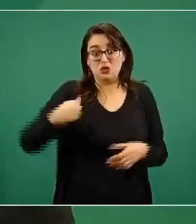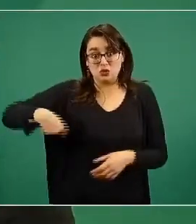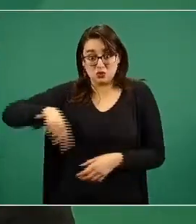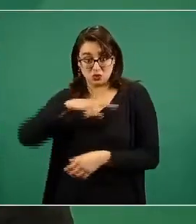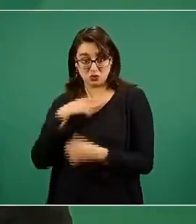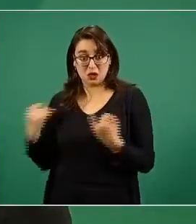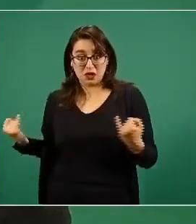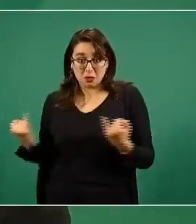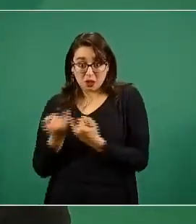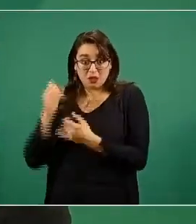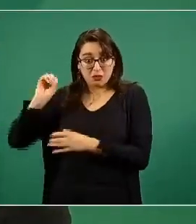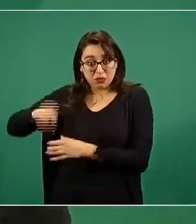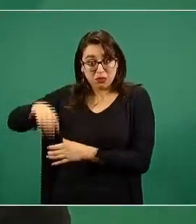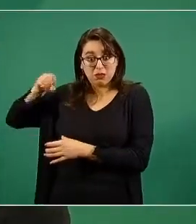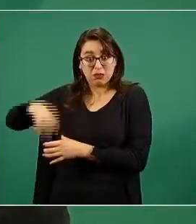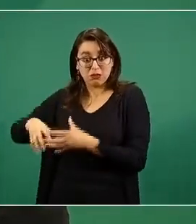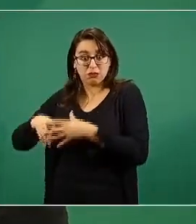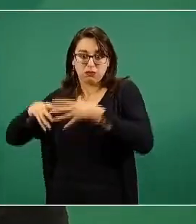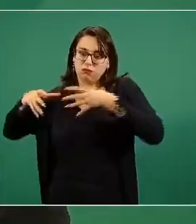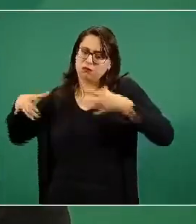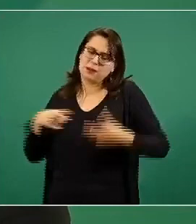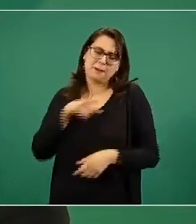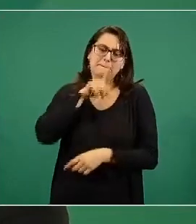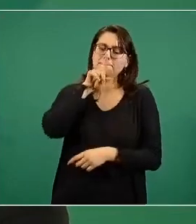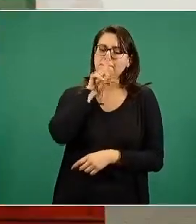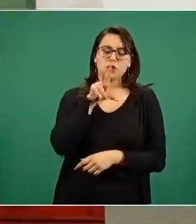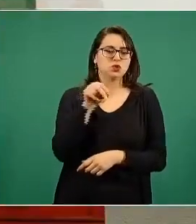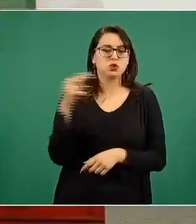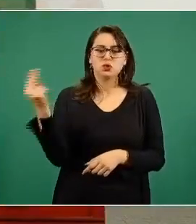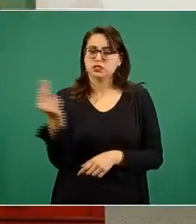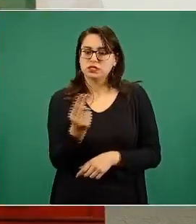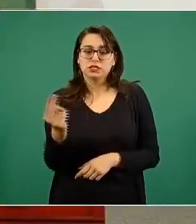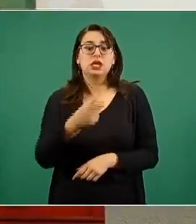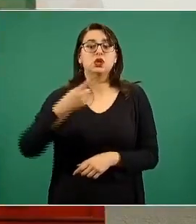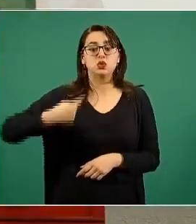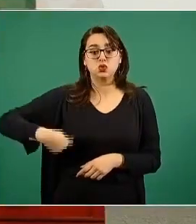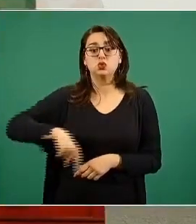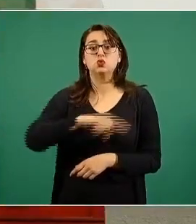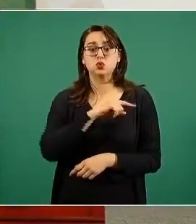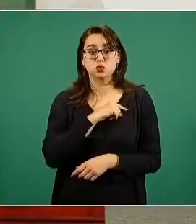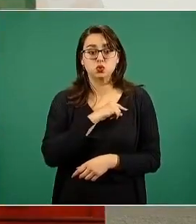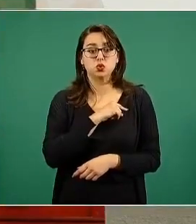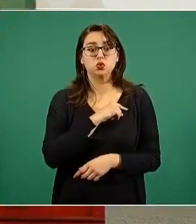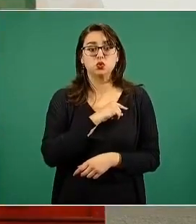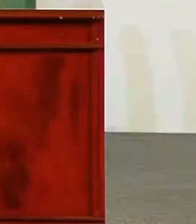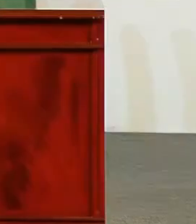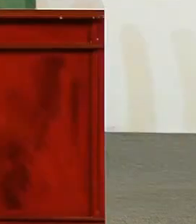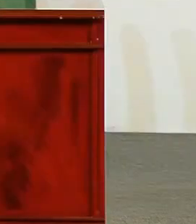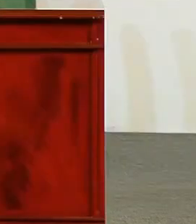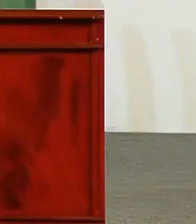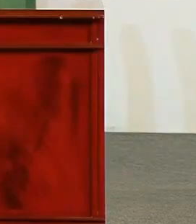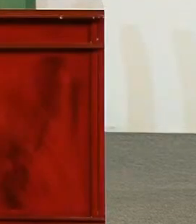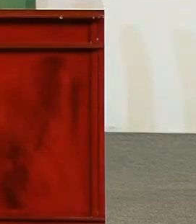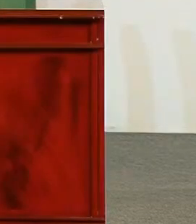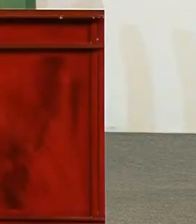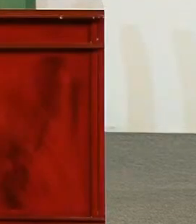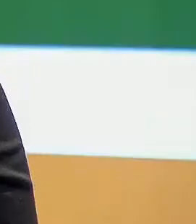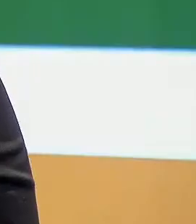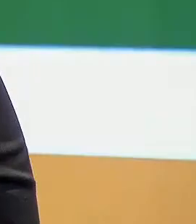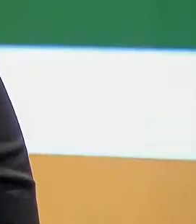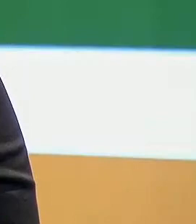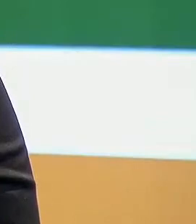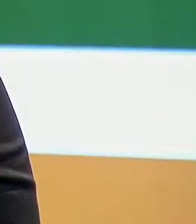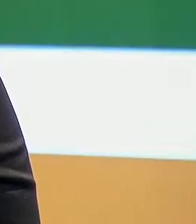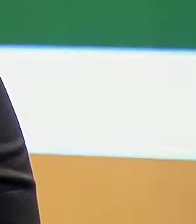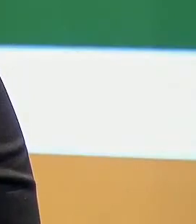Entonces nosotros como sociedad, como personas que no hemos presentado un cuadro